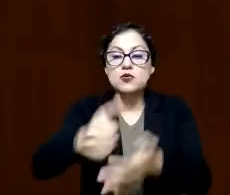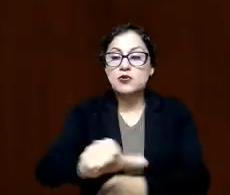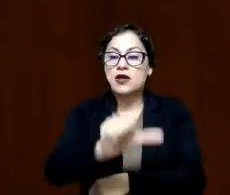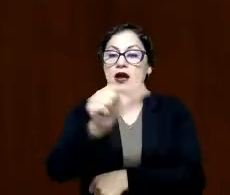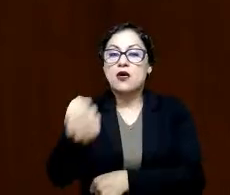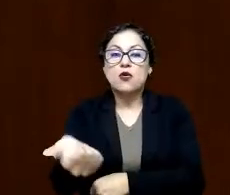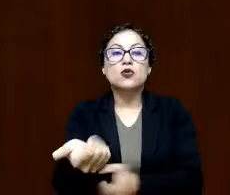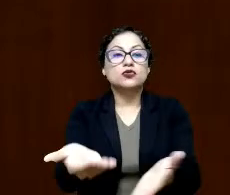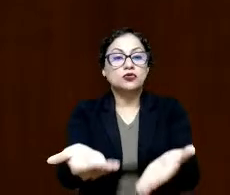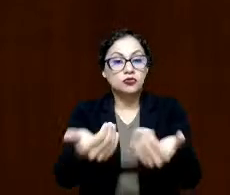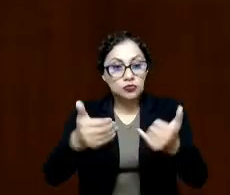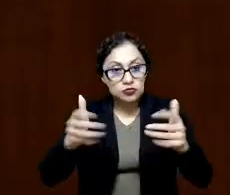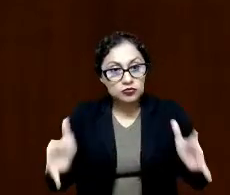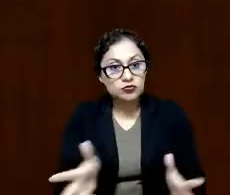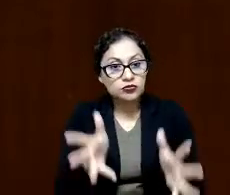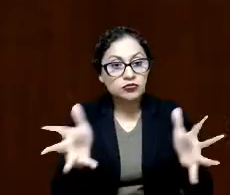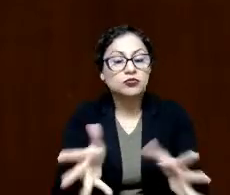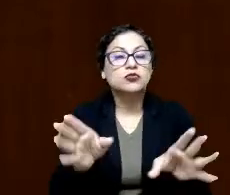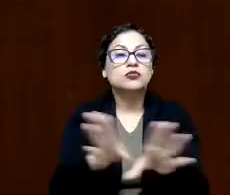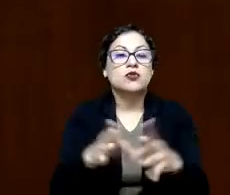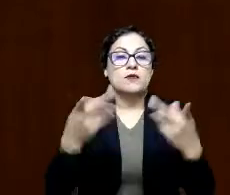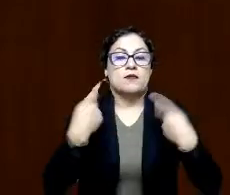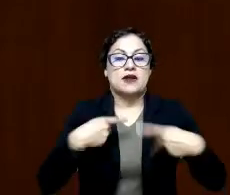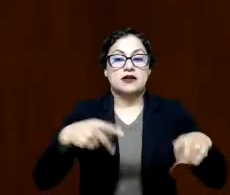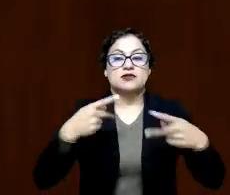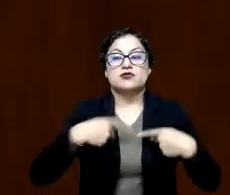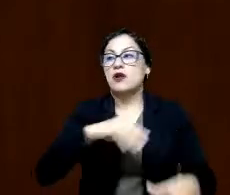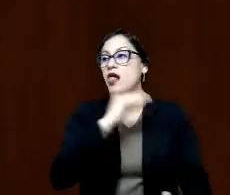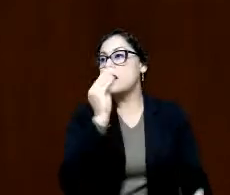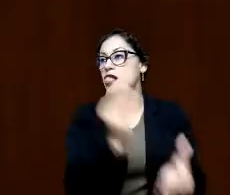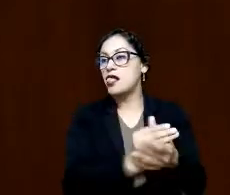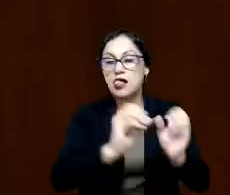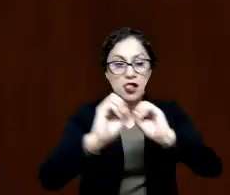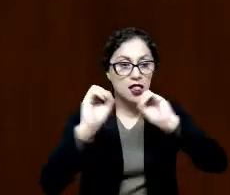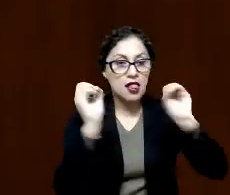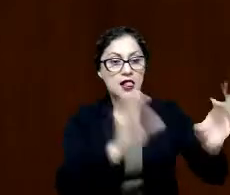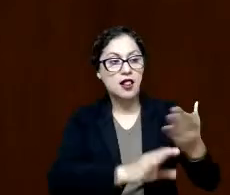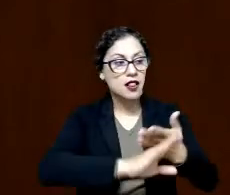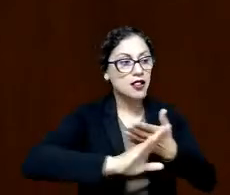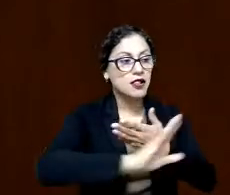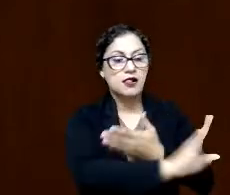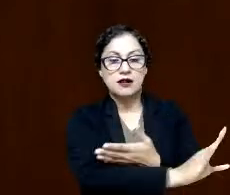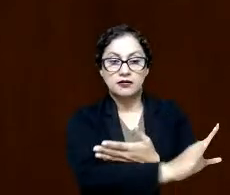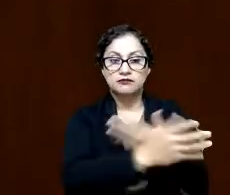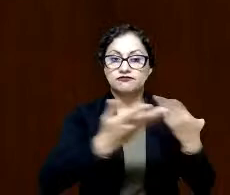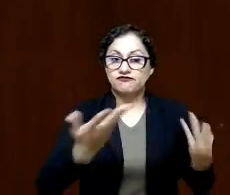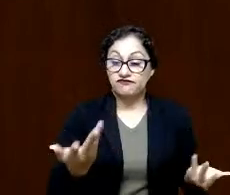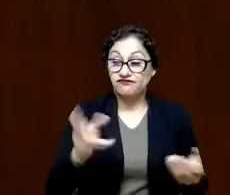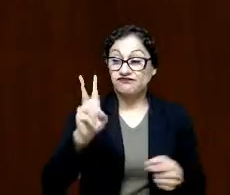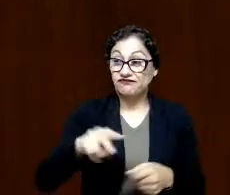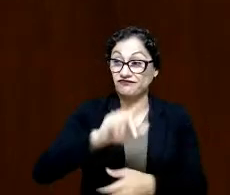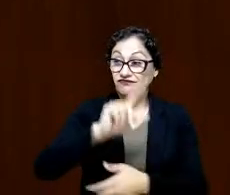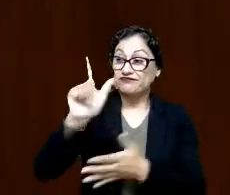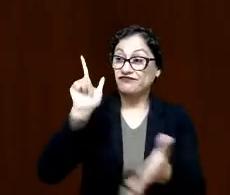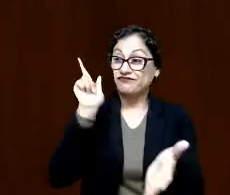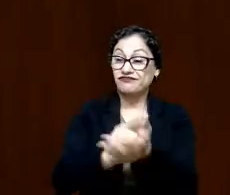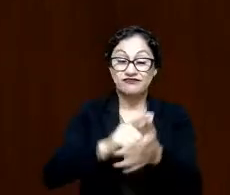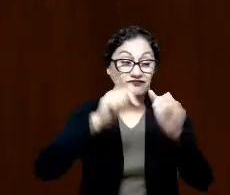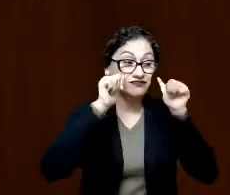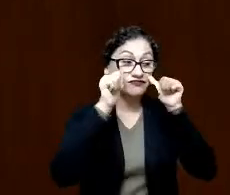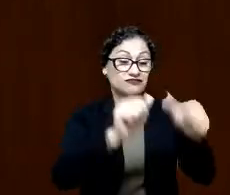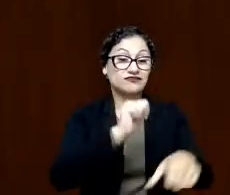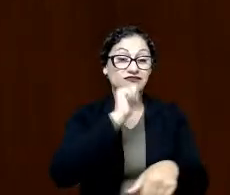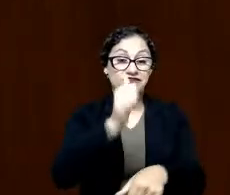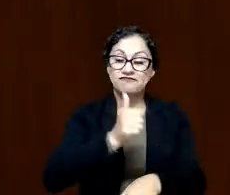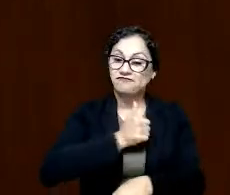siempre está atrás, en el olvidado, en el marginado, en el que desgraciadamente por las leyes ha sido oprimido y en el que desgraciadamente ha